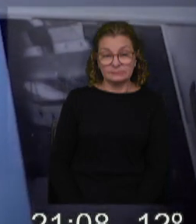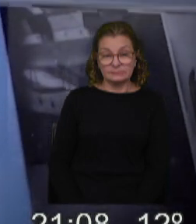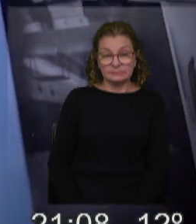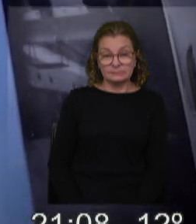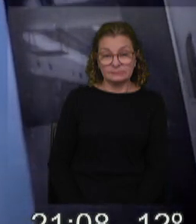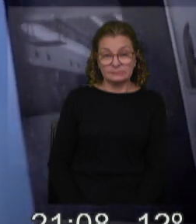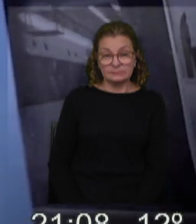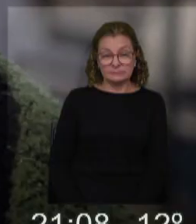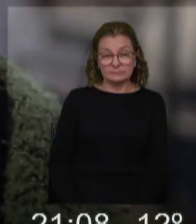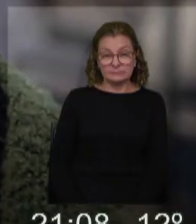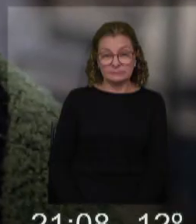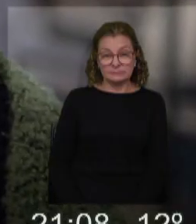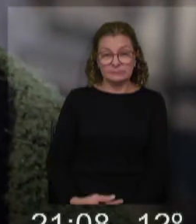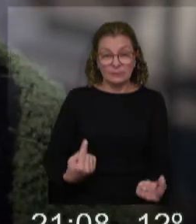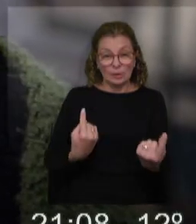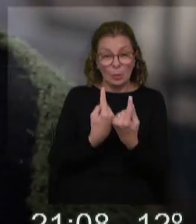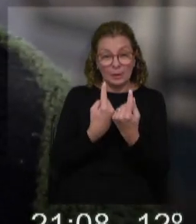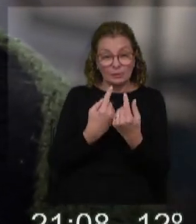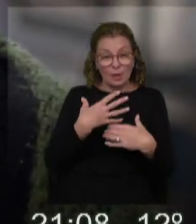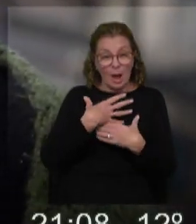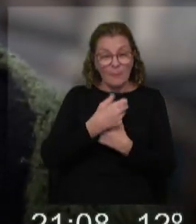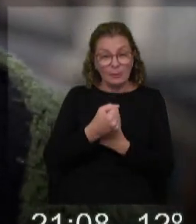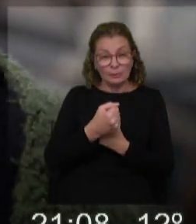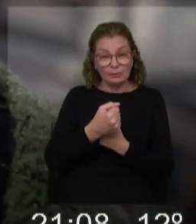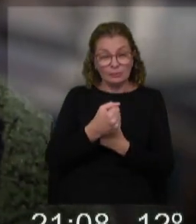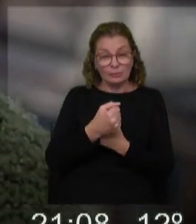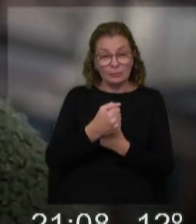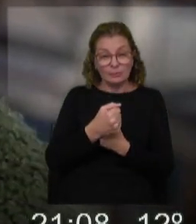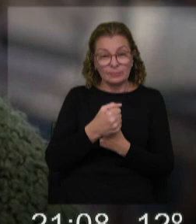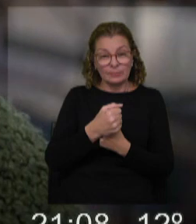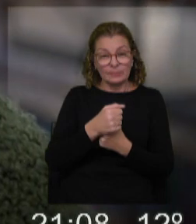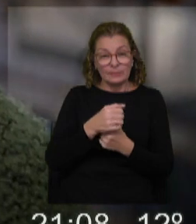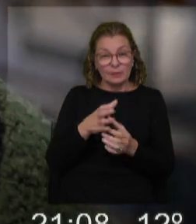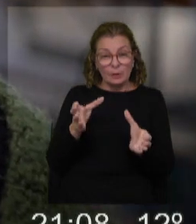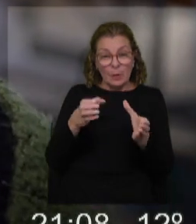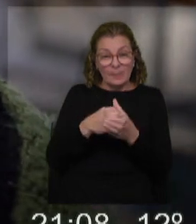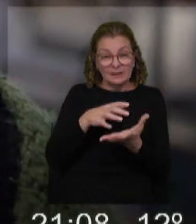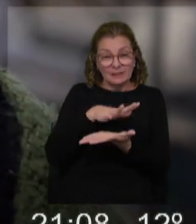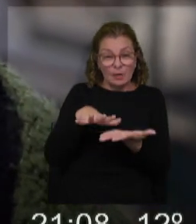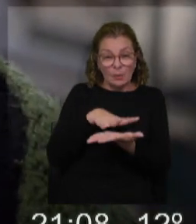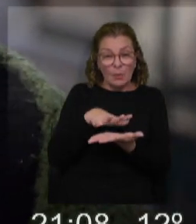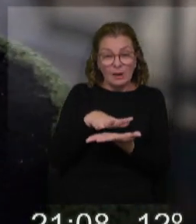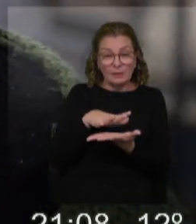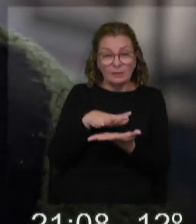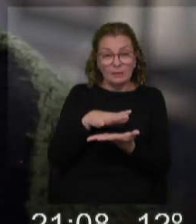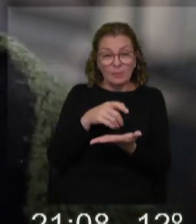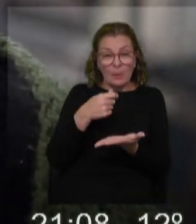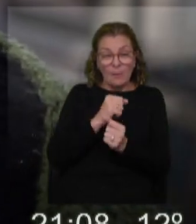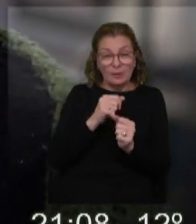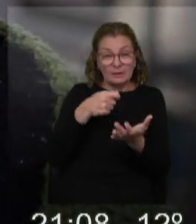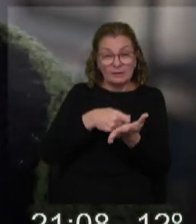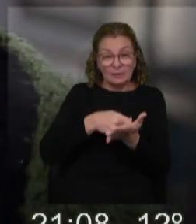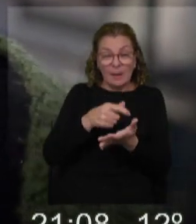Encuentro solidario, el MUME nos presta su espacio, por lo cual allí no tenemos que poner dinero. La